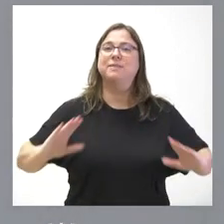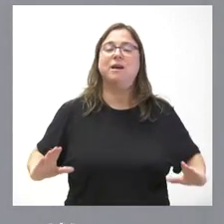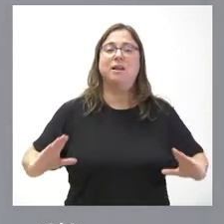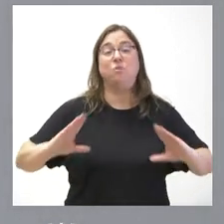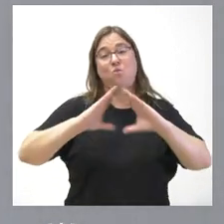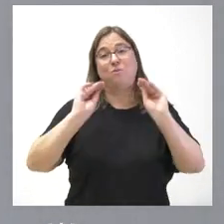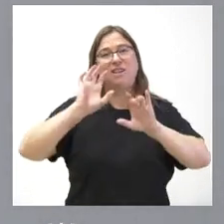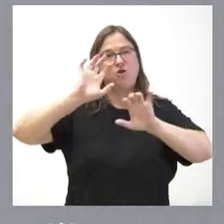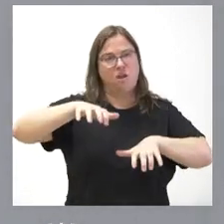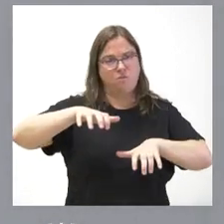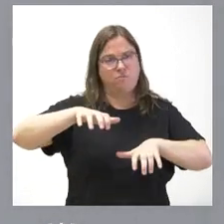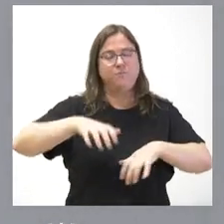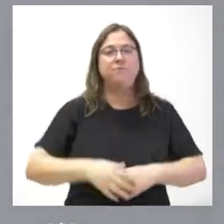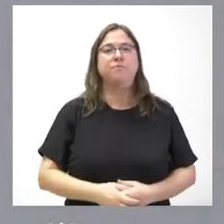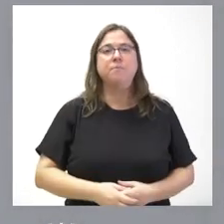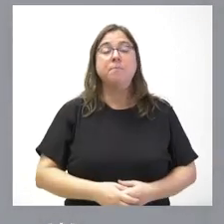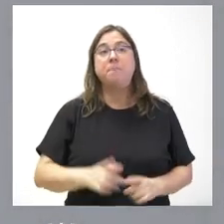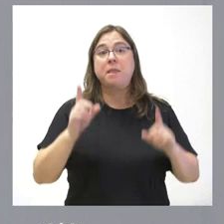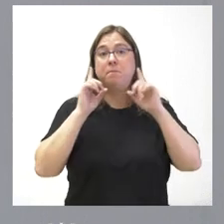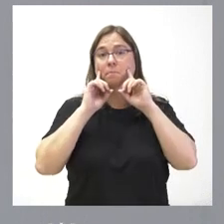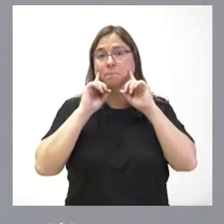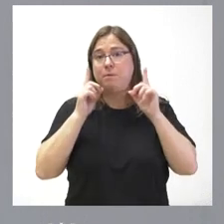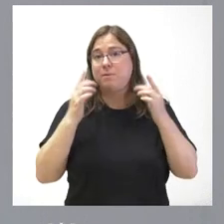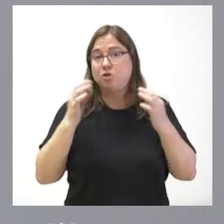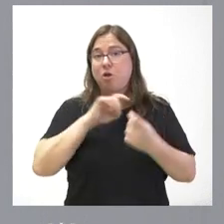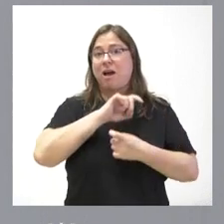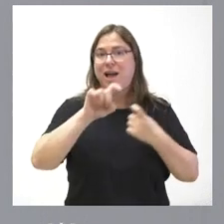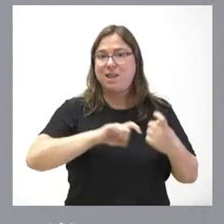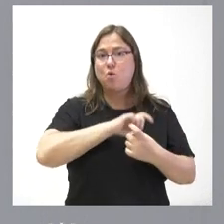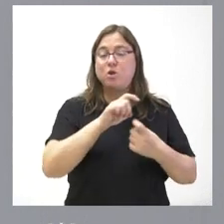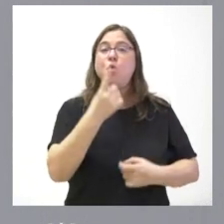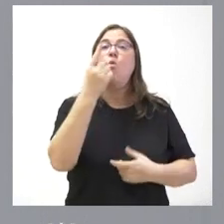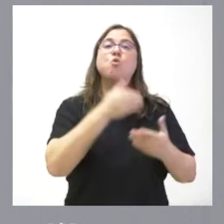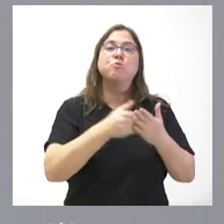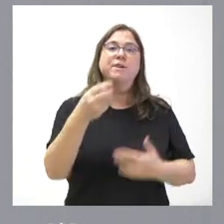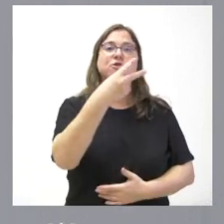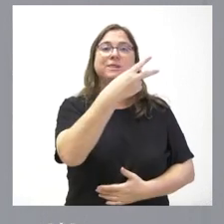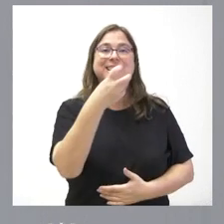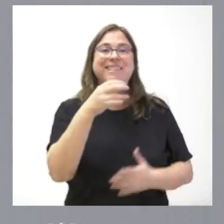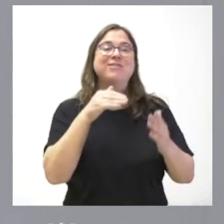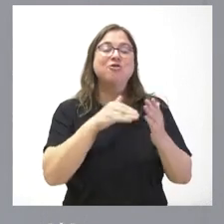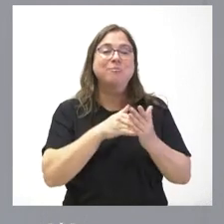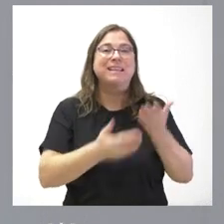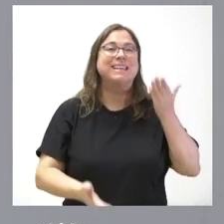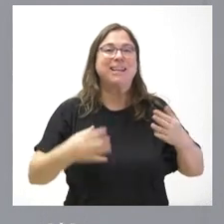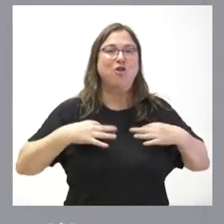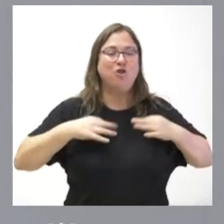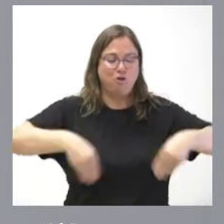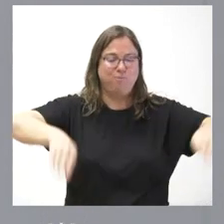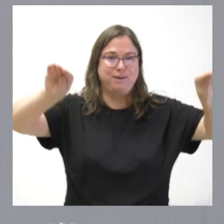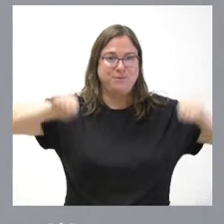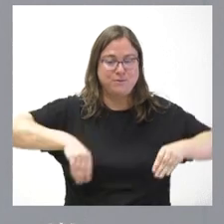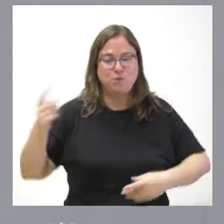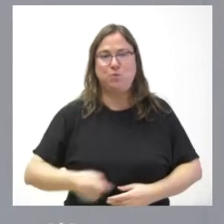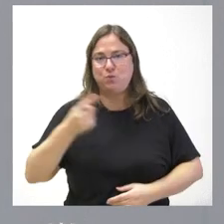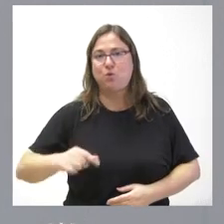de León se prevé cada año 1,700000 kg de lencería para poderse lavar en ese